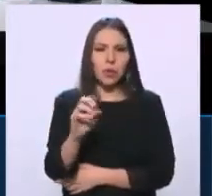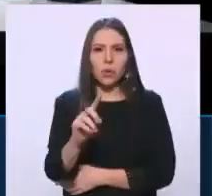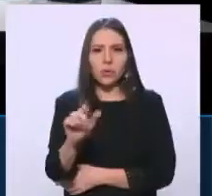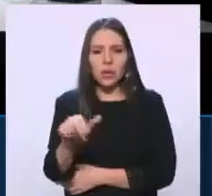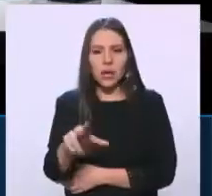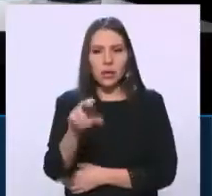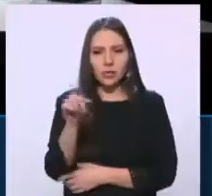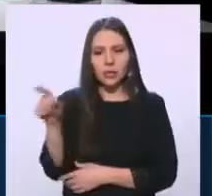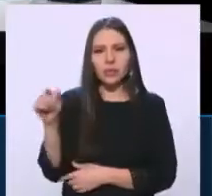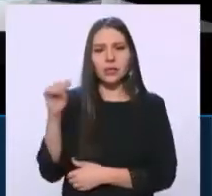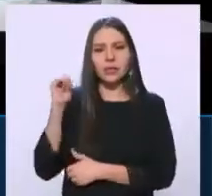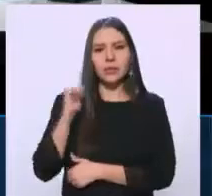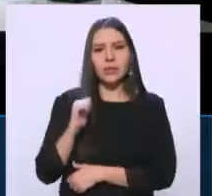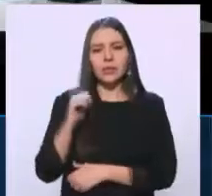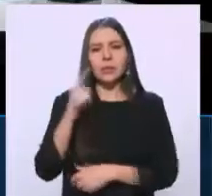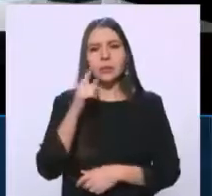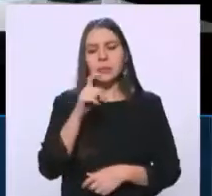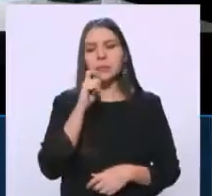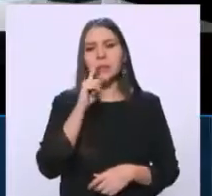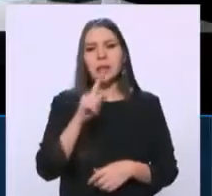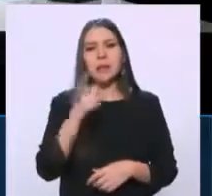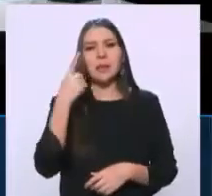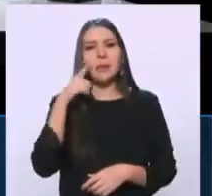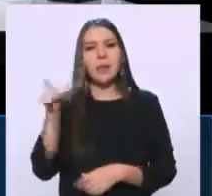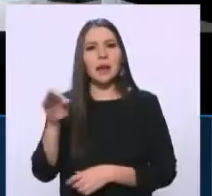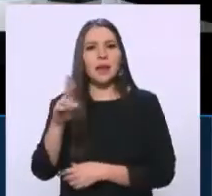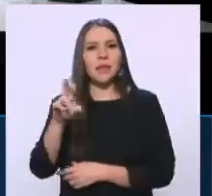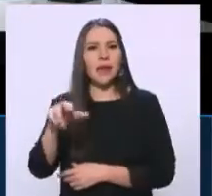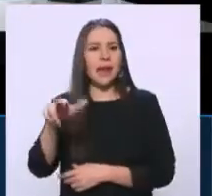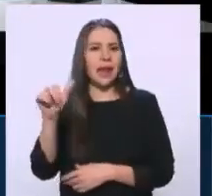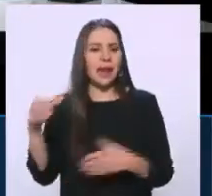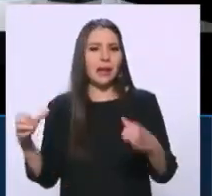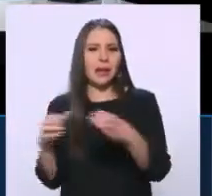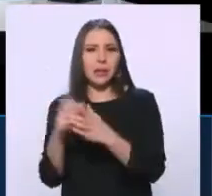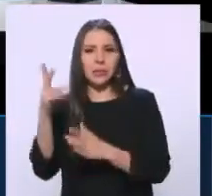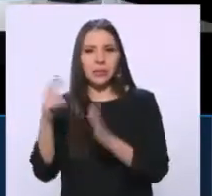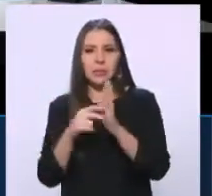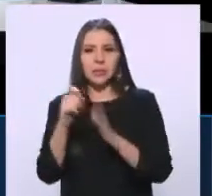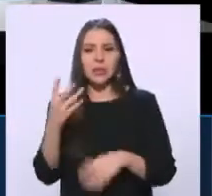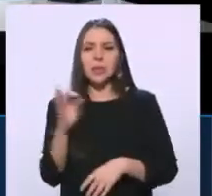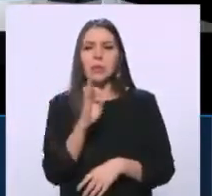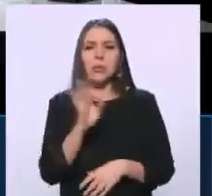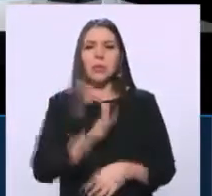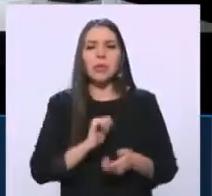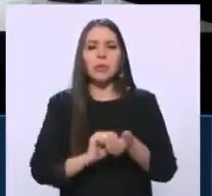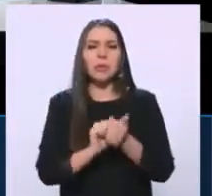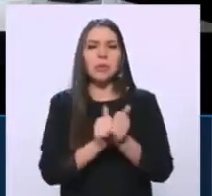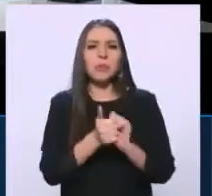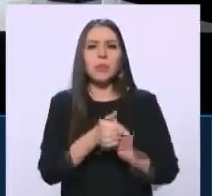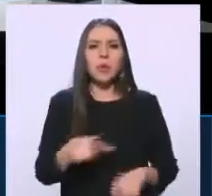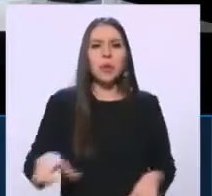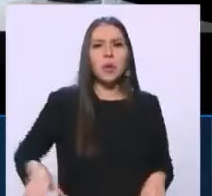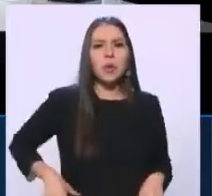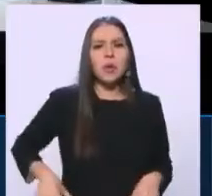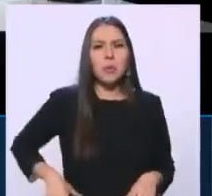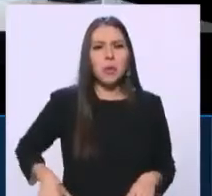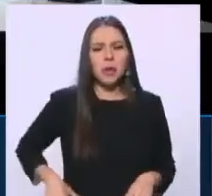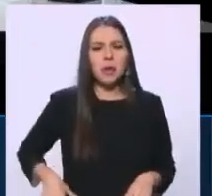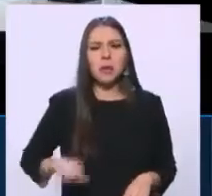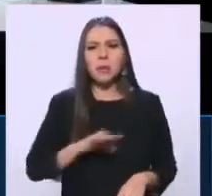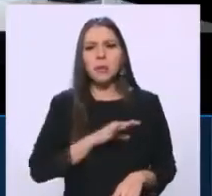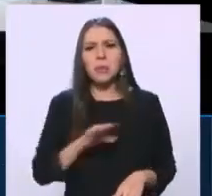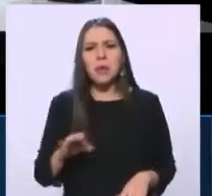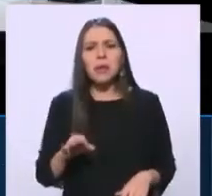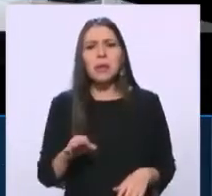Frena en el 2024, se podría, por parte del gobierno, caer en la tentación de dar espacios, de